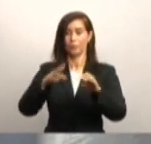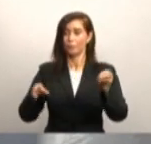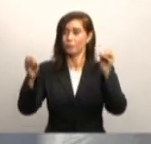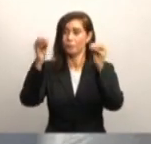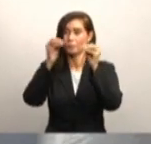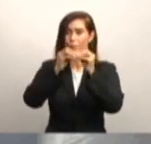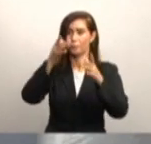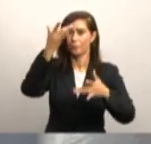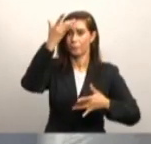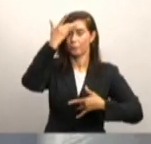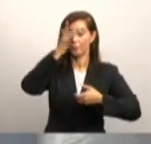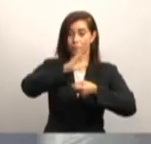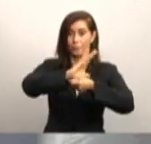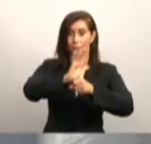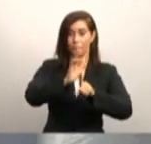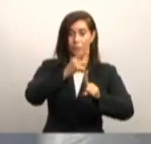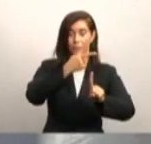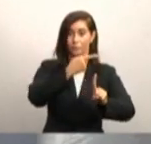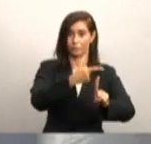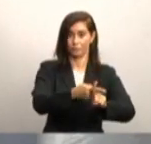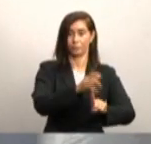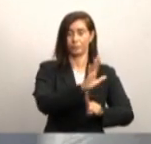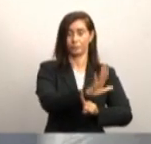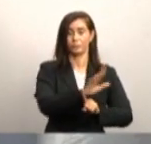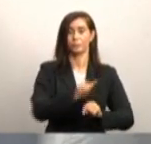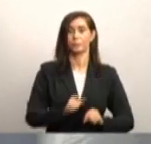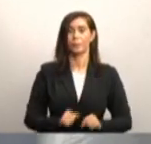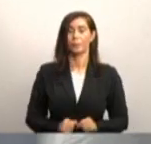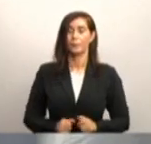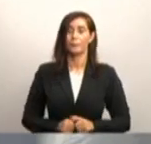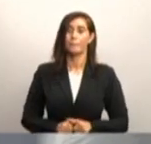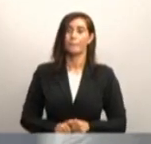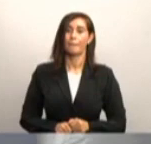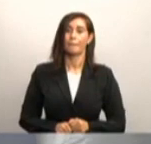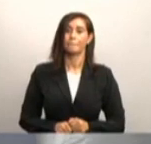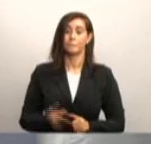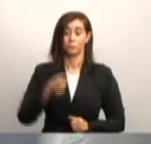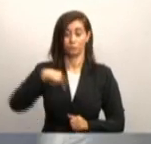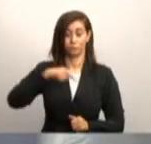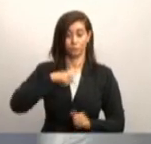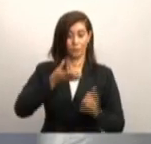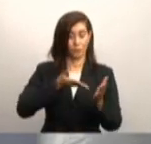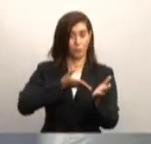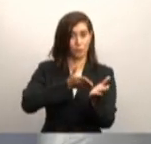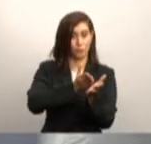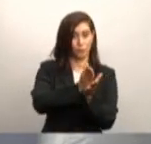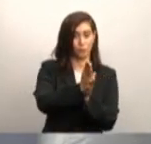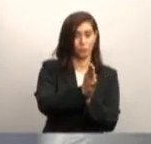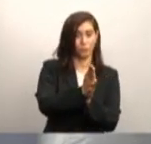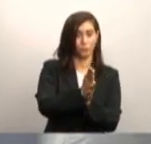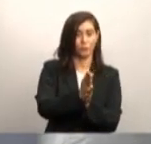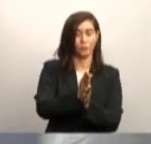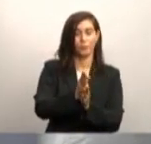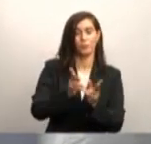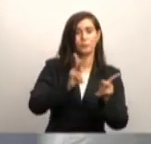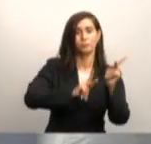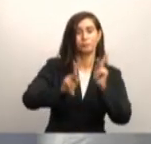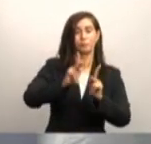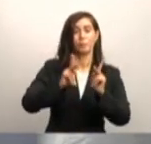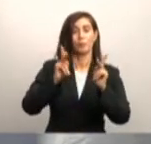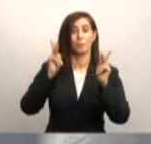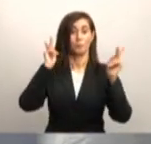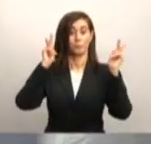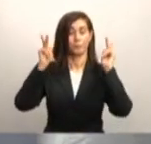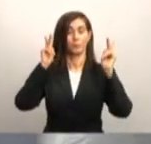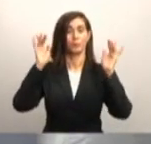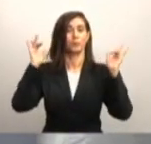incidencia de todo el país. Intervinimos nuevamente Puerto Plata, Santiago,